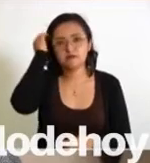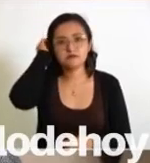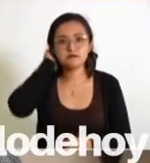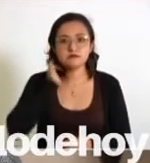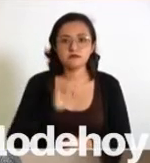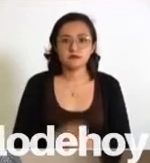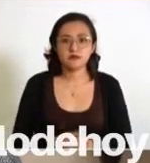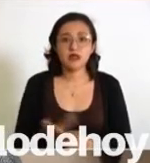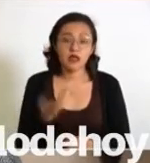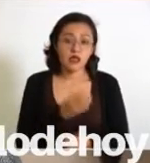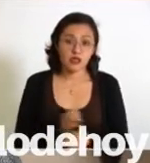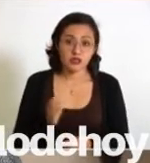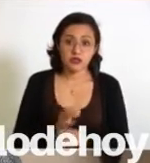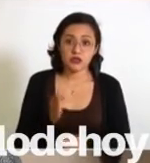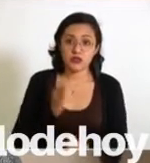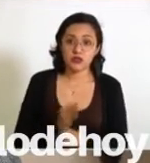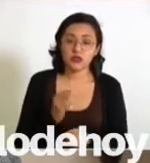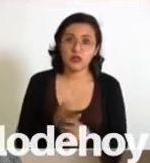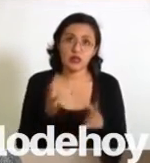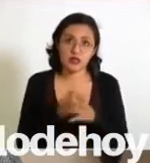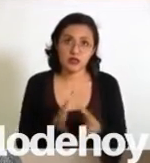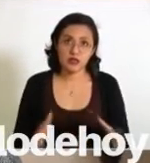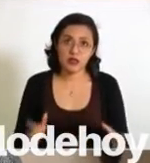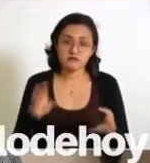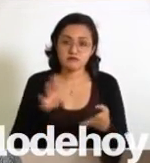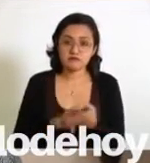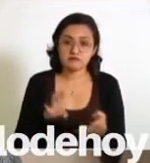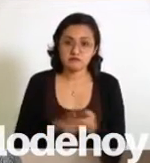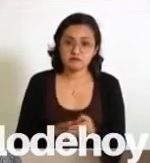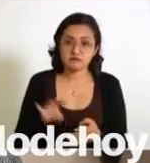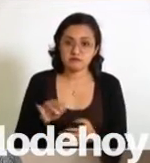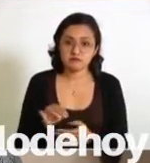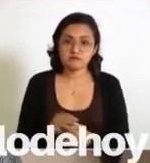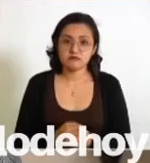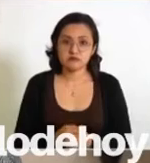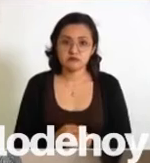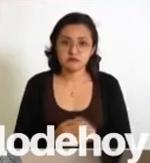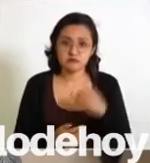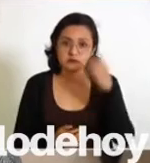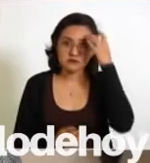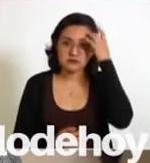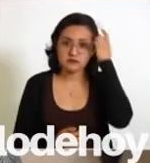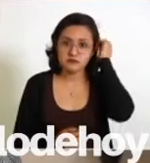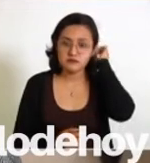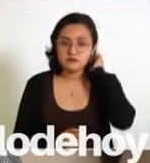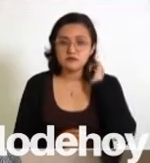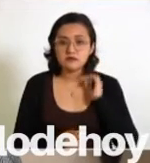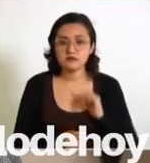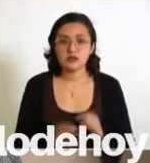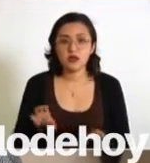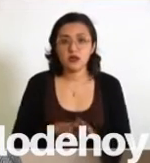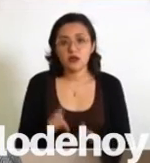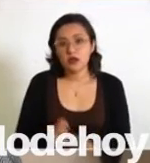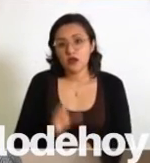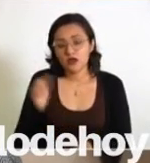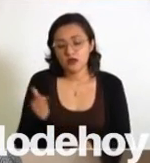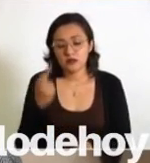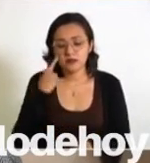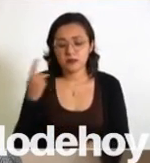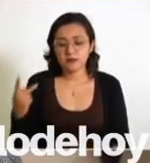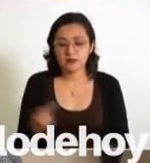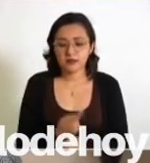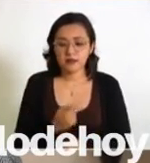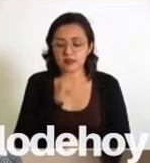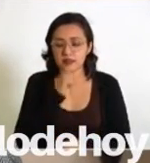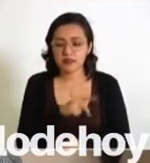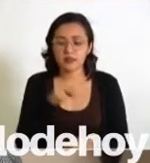y entonces fue una gran detención como otra que ocurrió en en